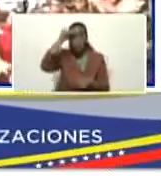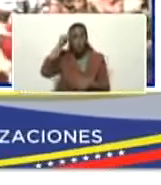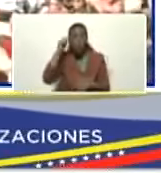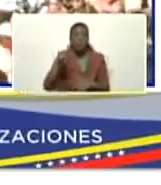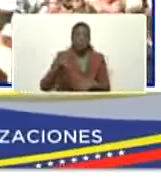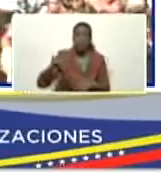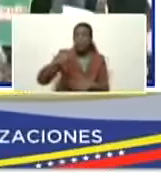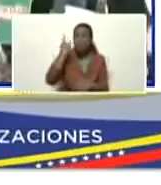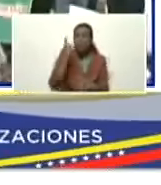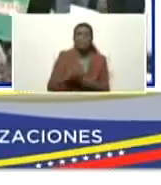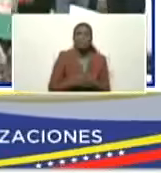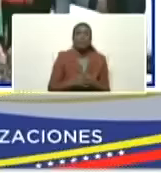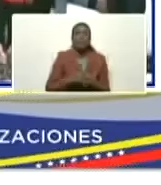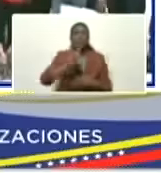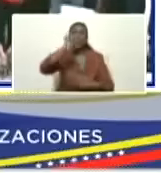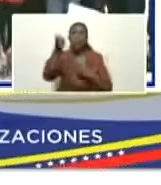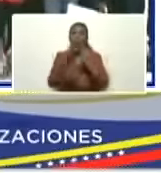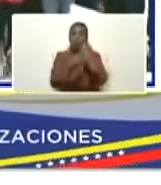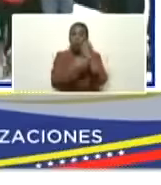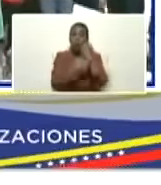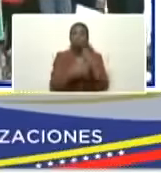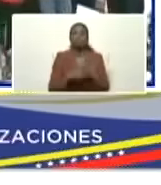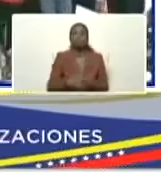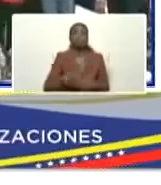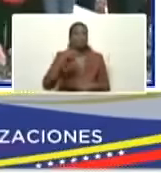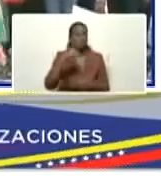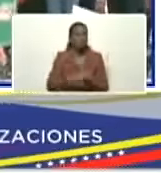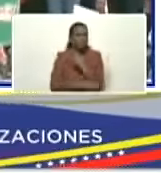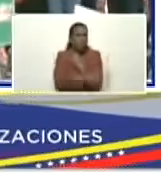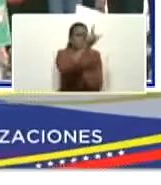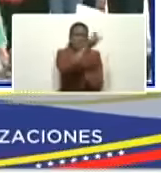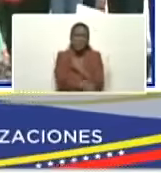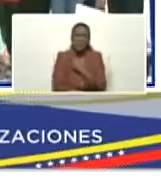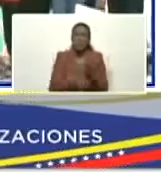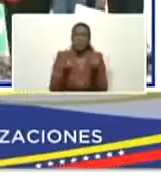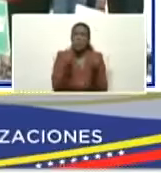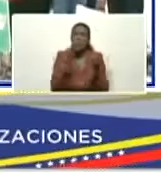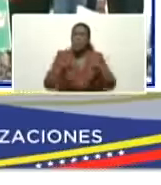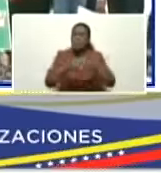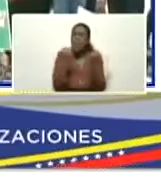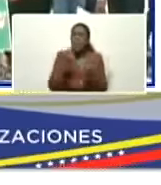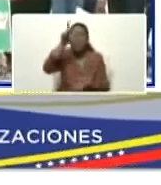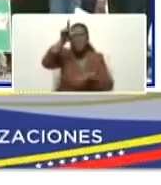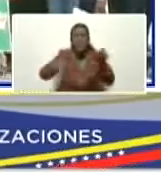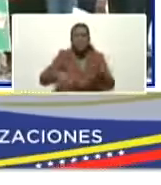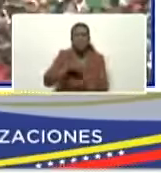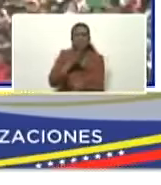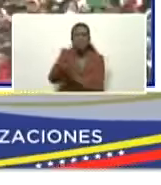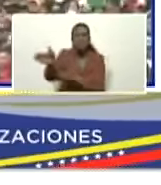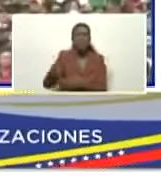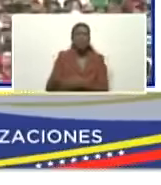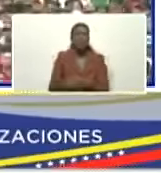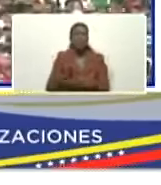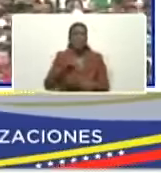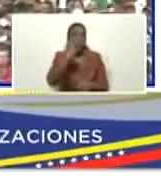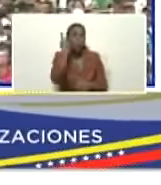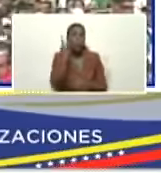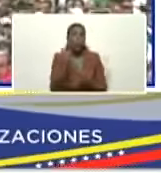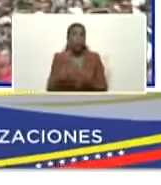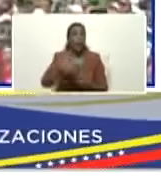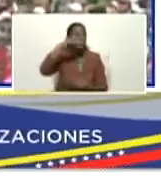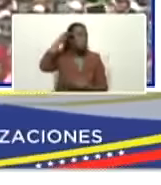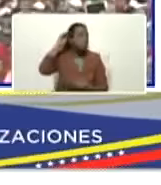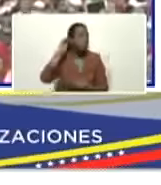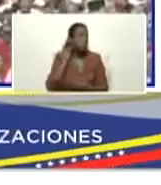los engañaron con Guaidó, una estafa Guaidó, ¿cuánto daño le hizo Guaidó? Que los engañaron con la